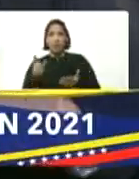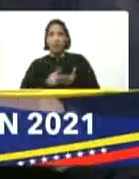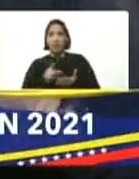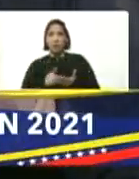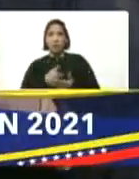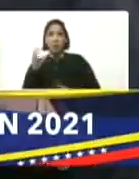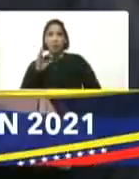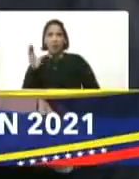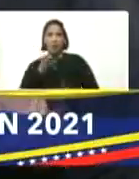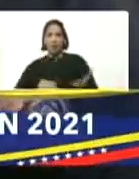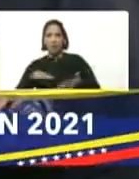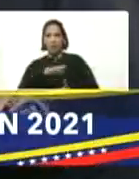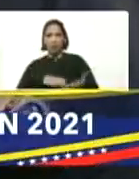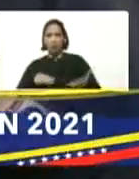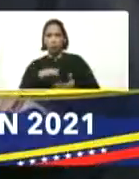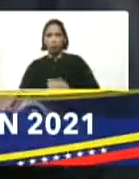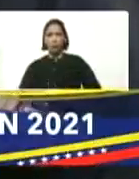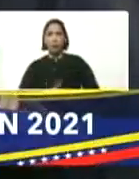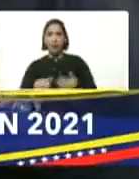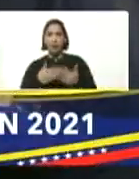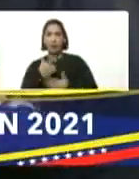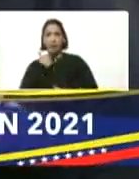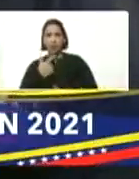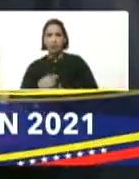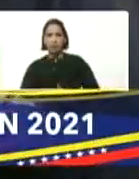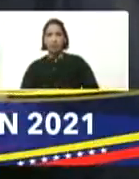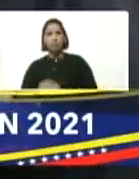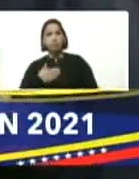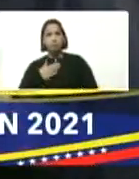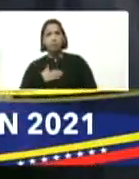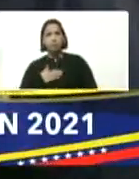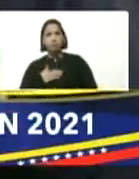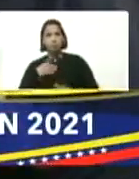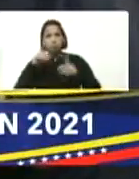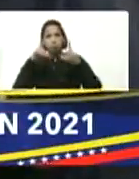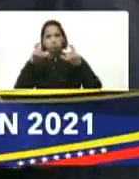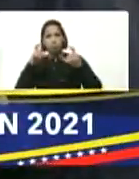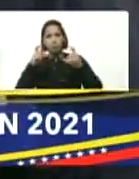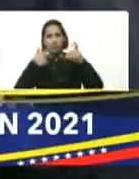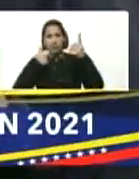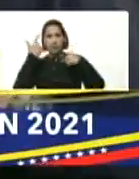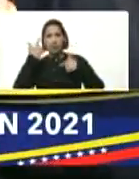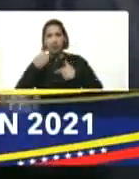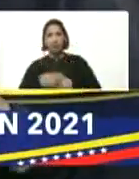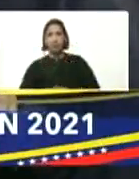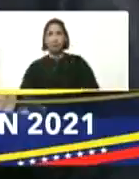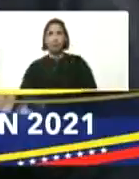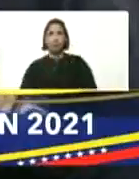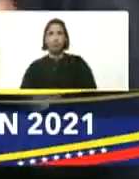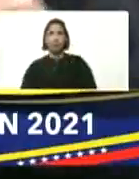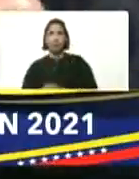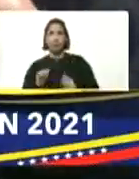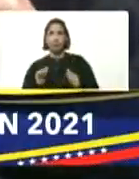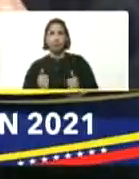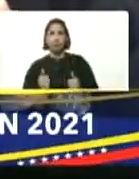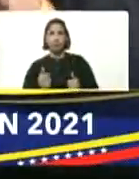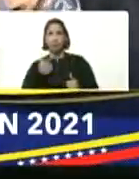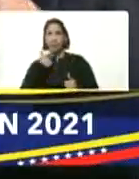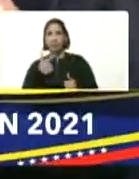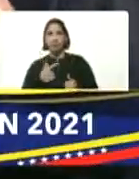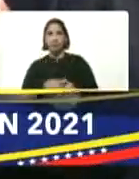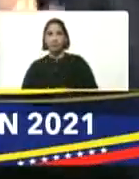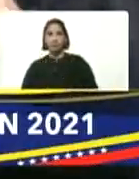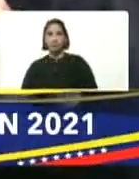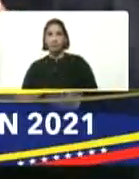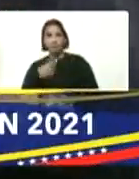Guajira y El Hombre Serio, hasta que le dije, yo fui el fotógrafo del comandante Chávez. Y empezó y me dijo, si